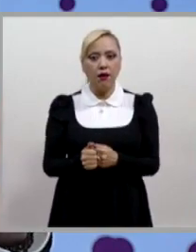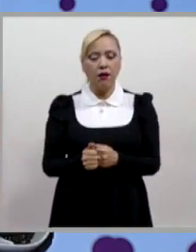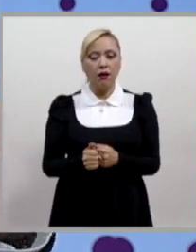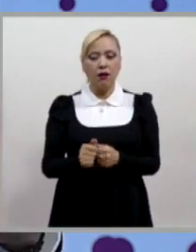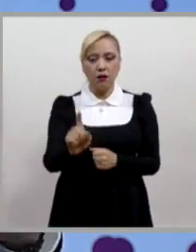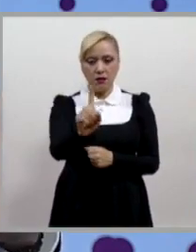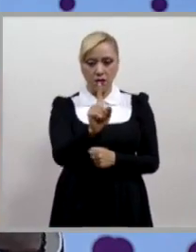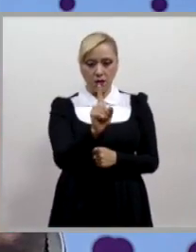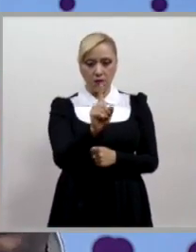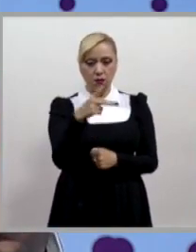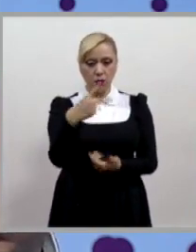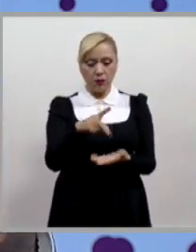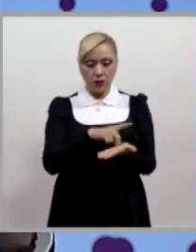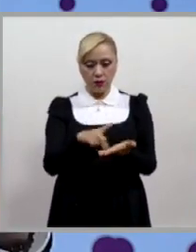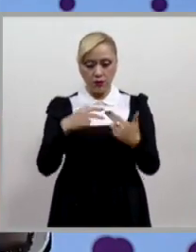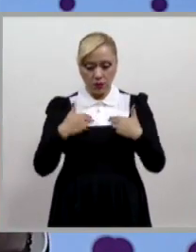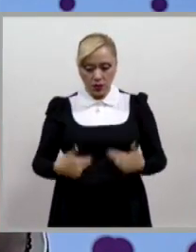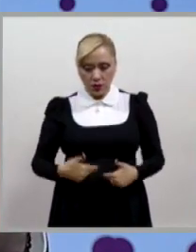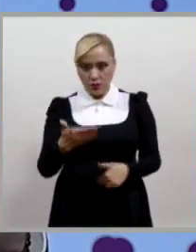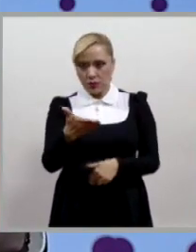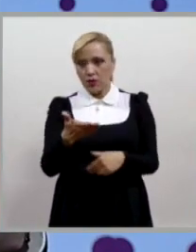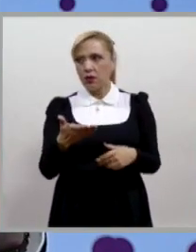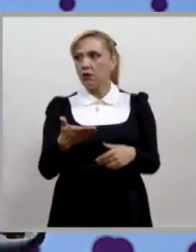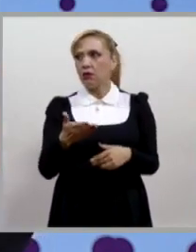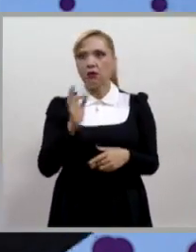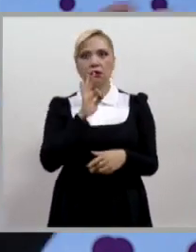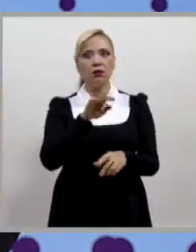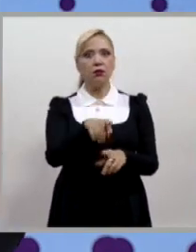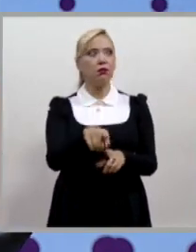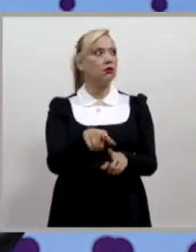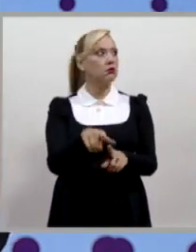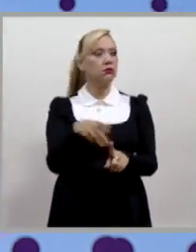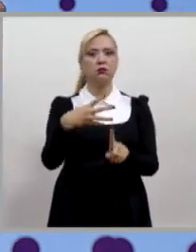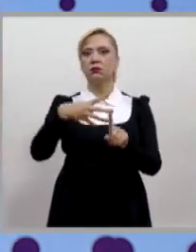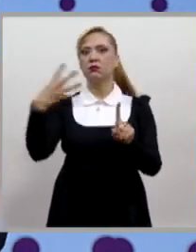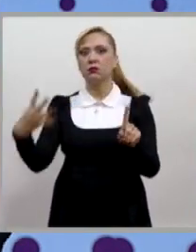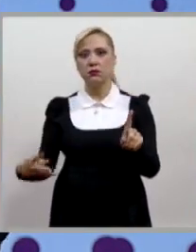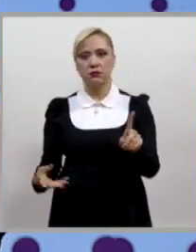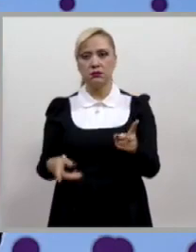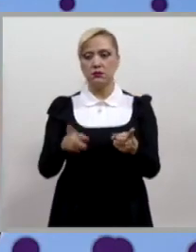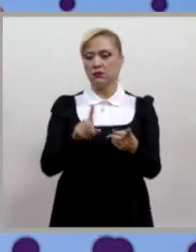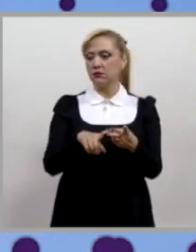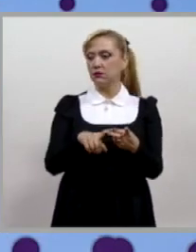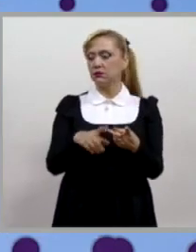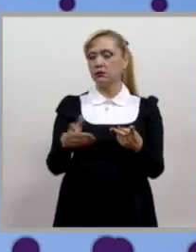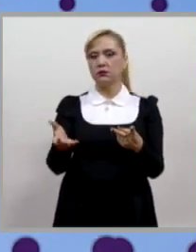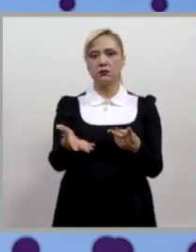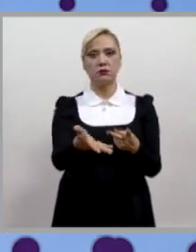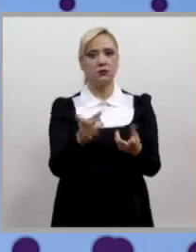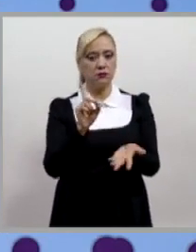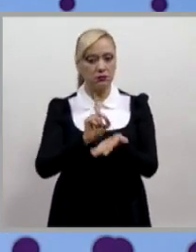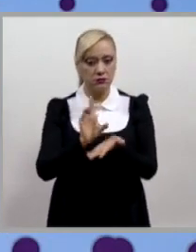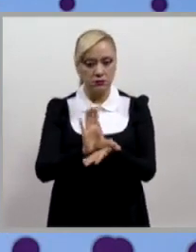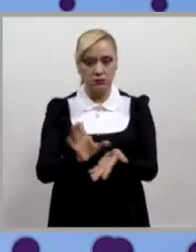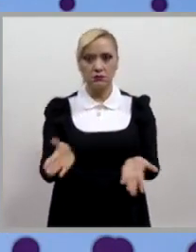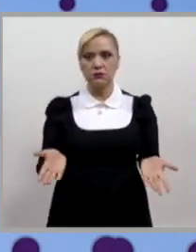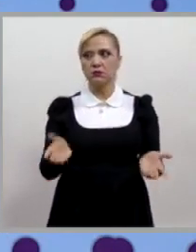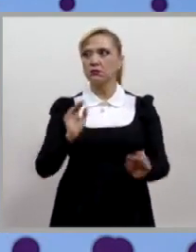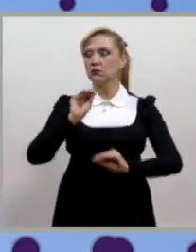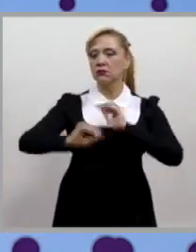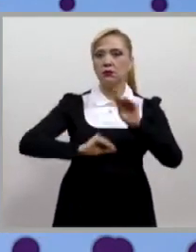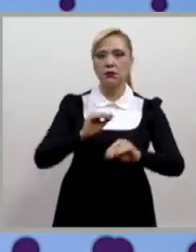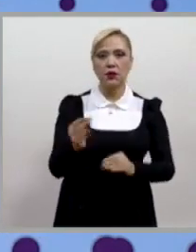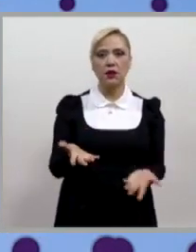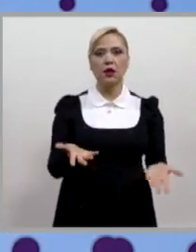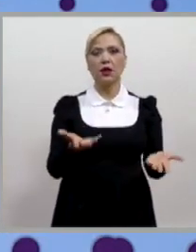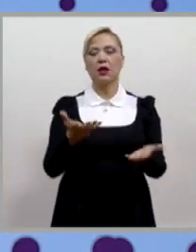considerar, tratándose de una persona de un grupo de atención prioritaria, porque no solamente es el tema de accesibilidad física, los ajustes razonables, el sistema de